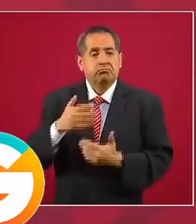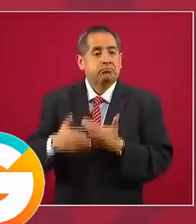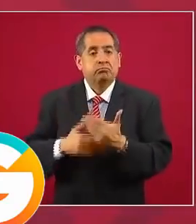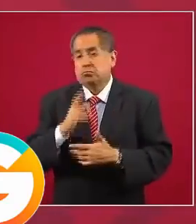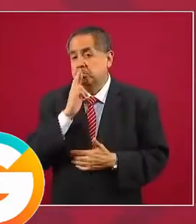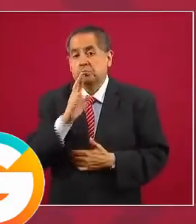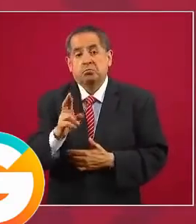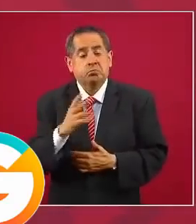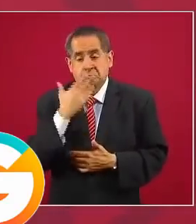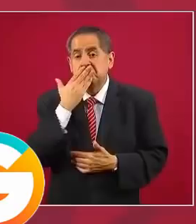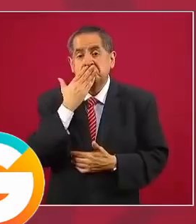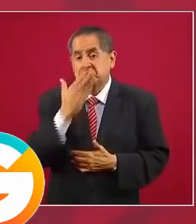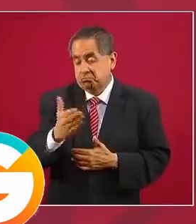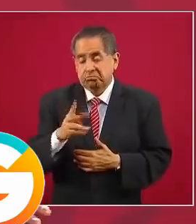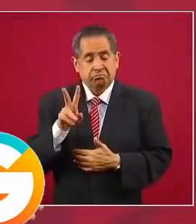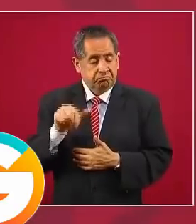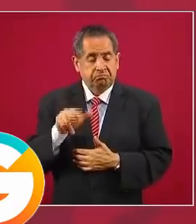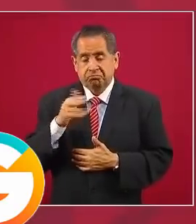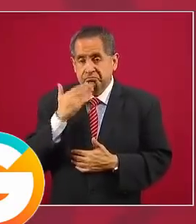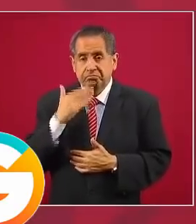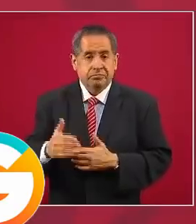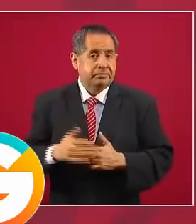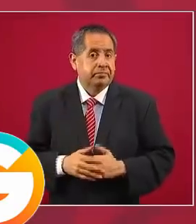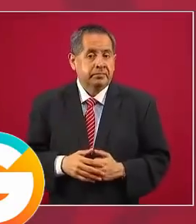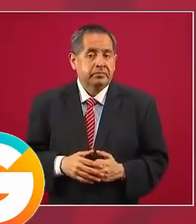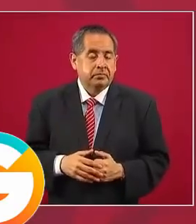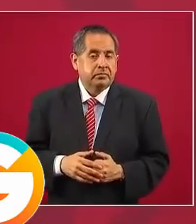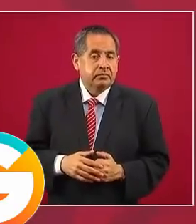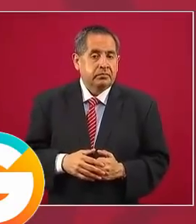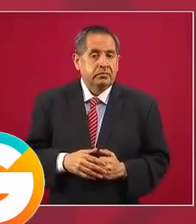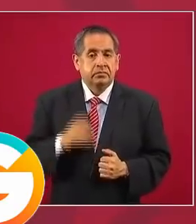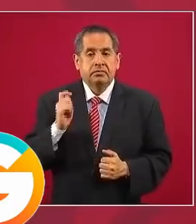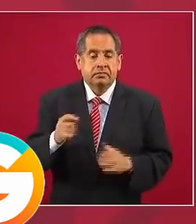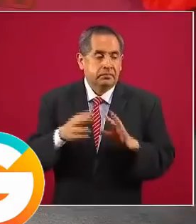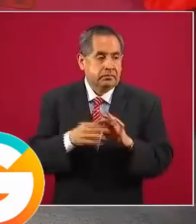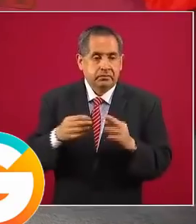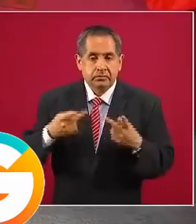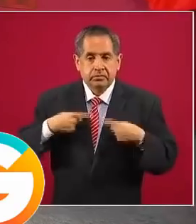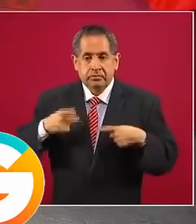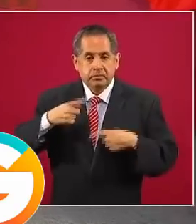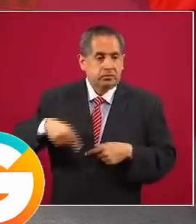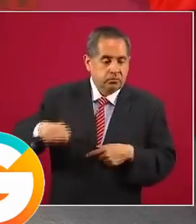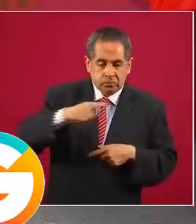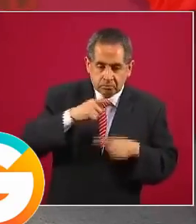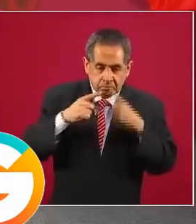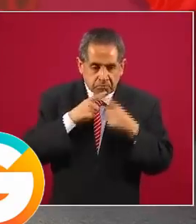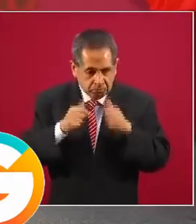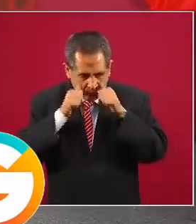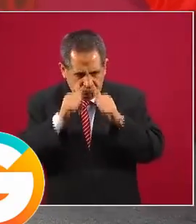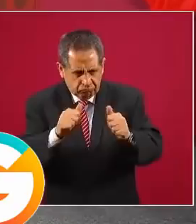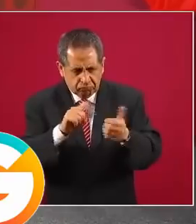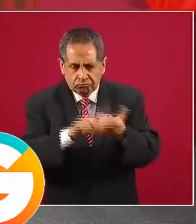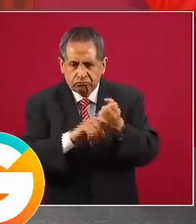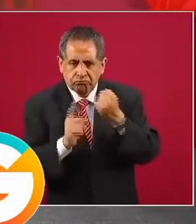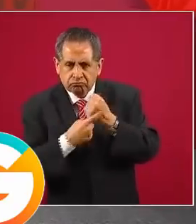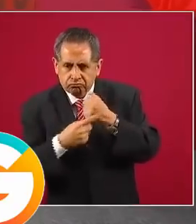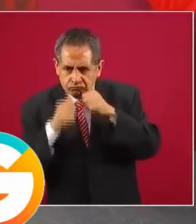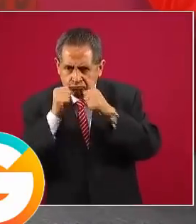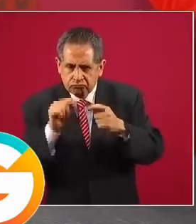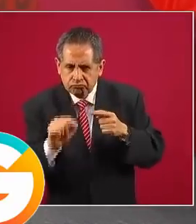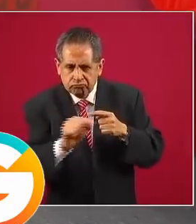resultado. El que la gente sea atendida como